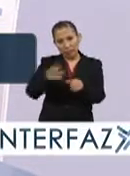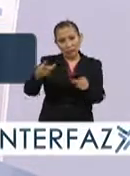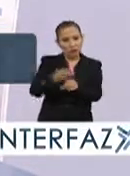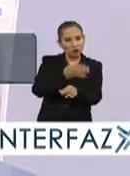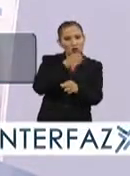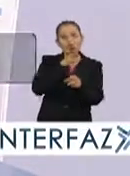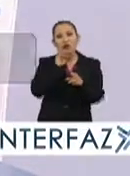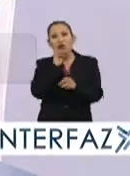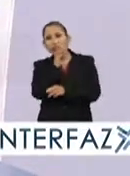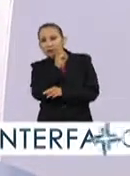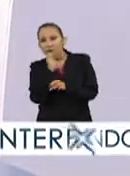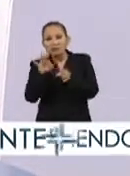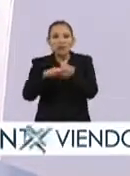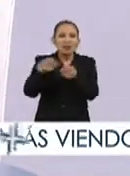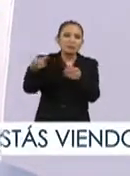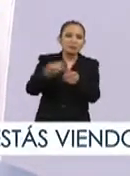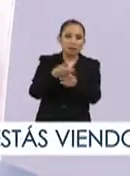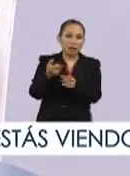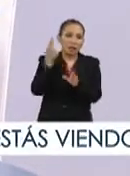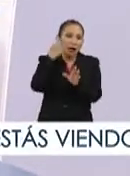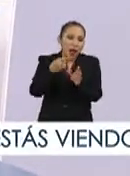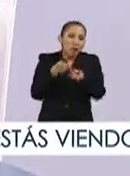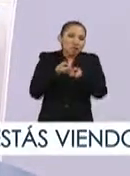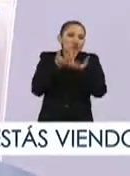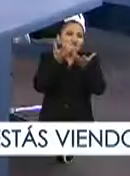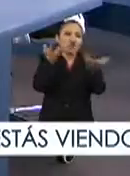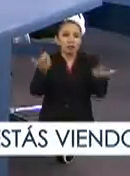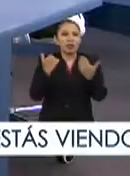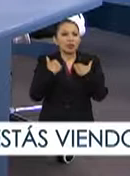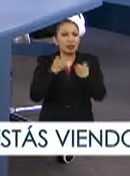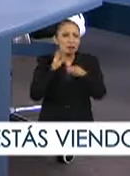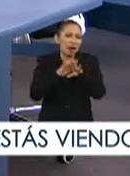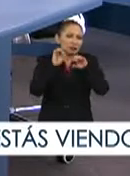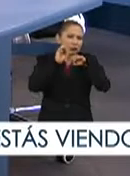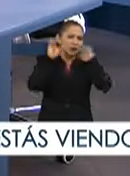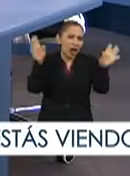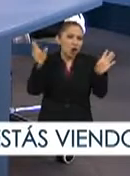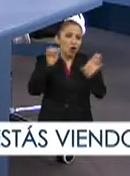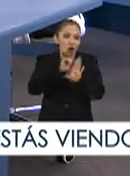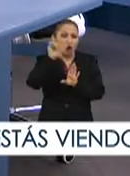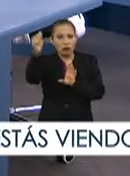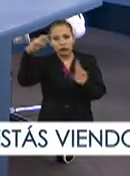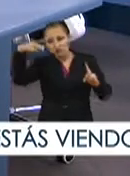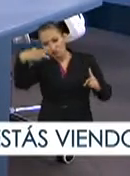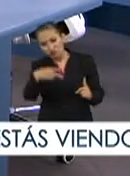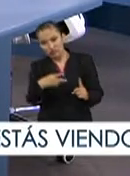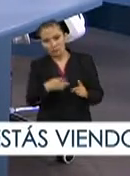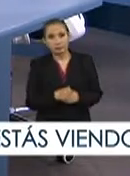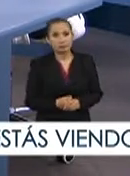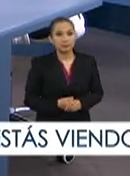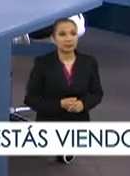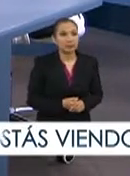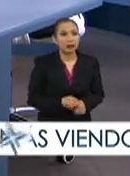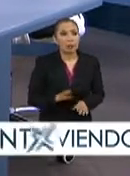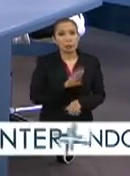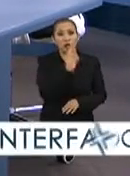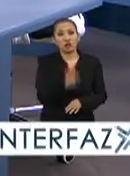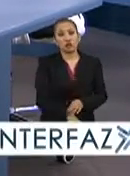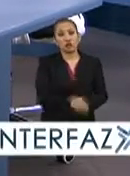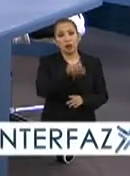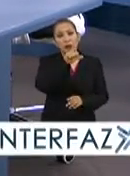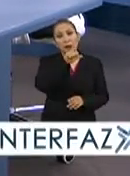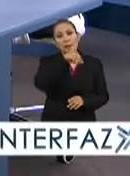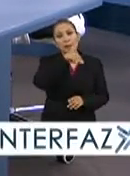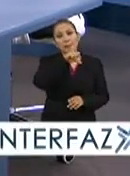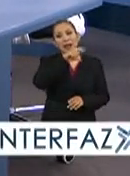las noticias cercanas, pues para compartirlas y entenderlas un poco más con otra dimensión. Murió